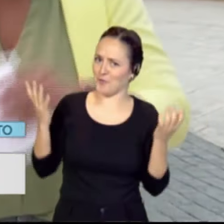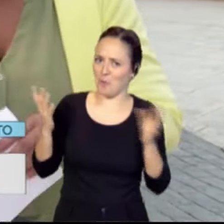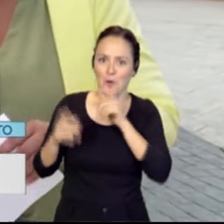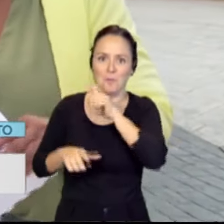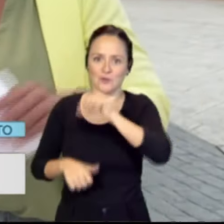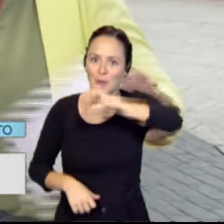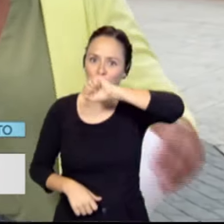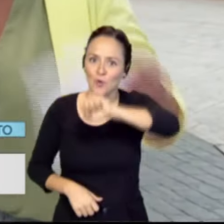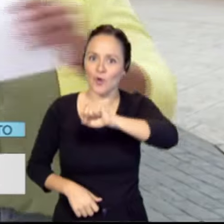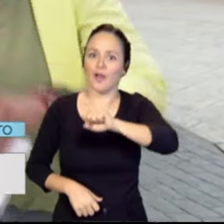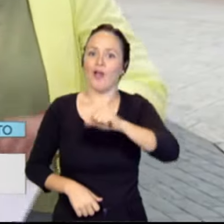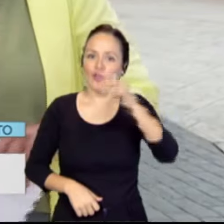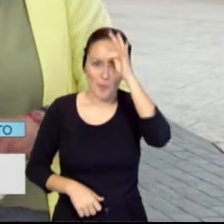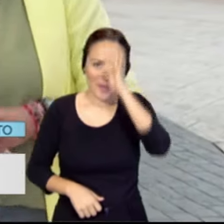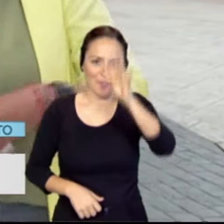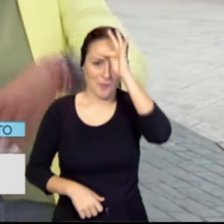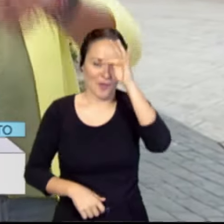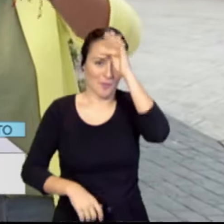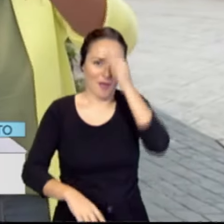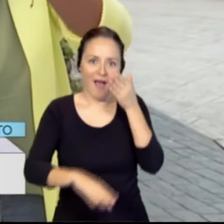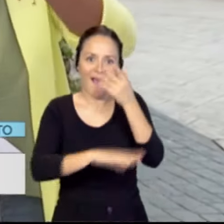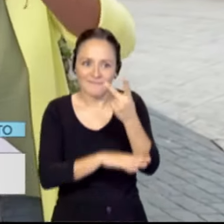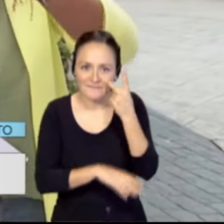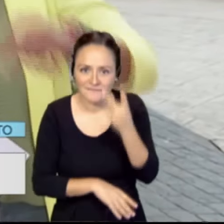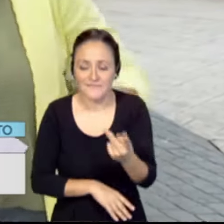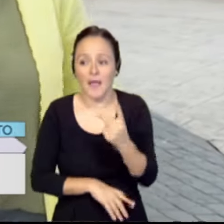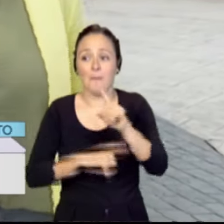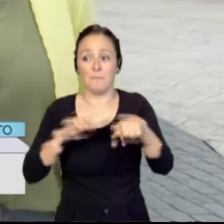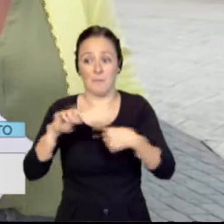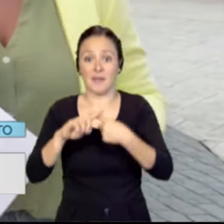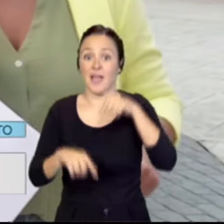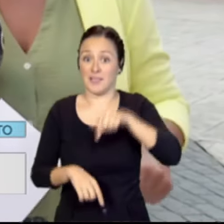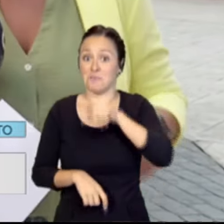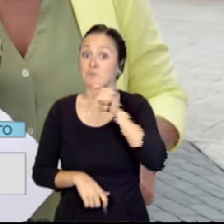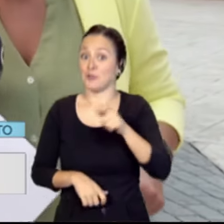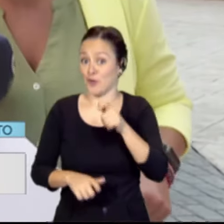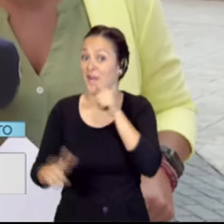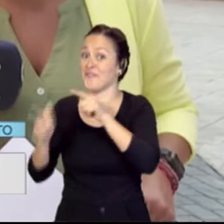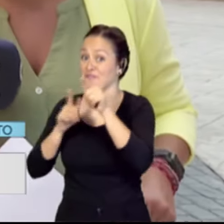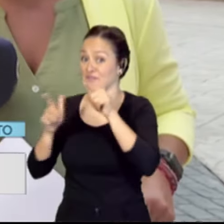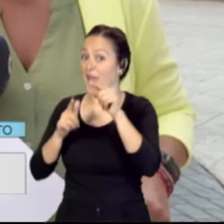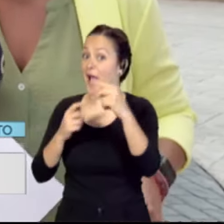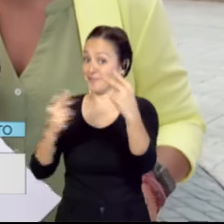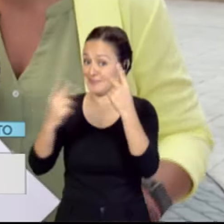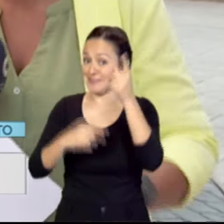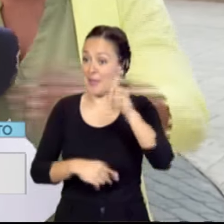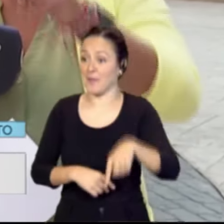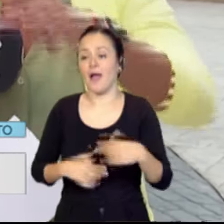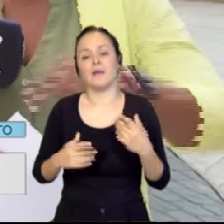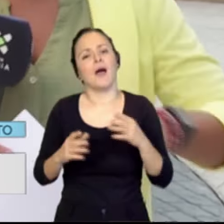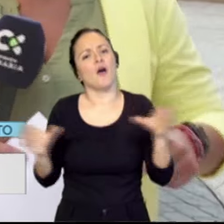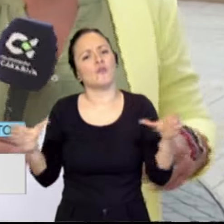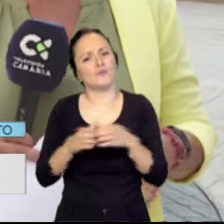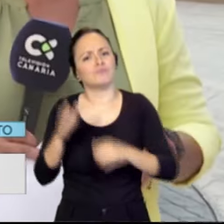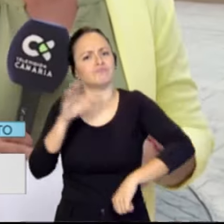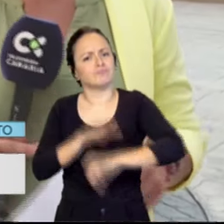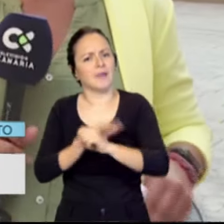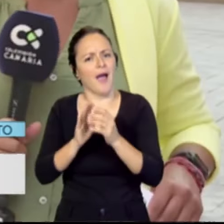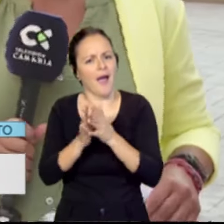y asistentes que van domingo s domingo también incluso Aquí hay muchos de los que viajan Así es que animar a todos los jugadores del Club Deportivo mensajero a que sigan dando